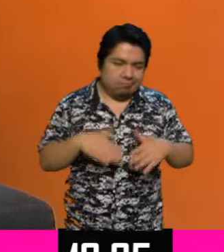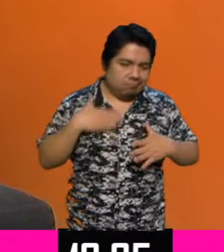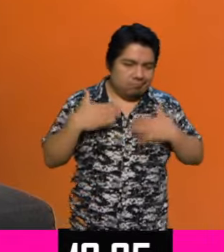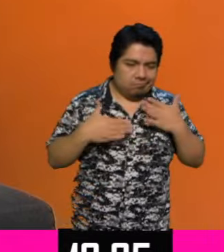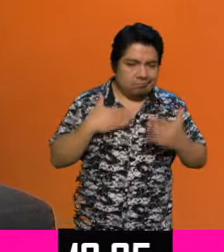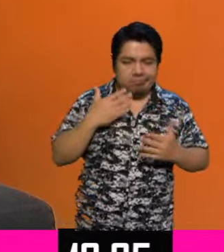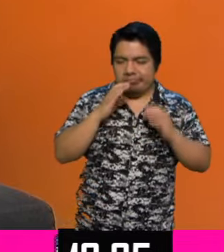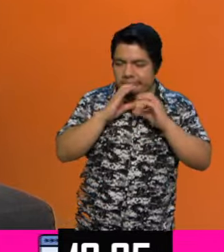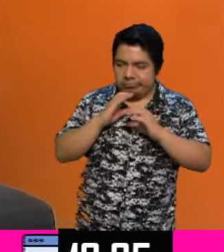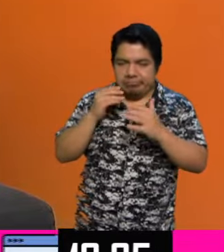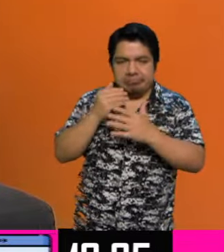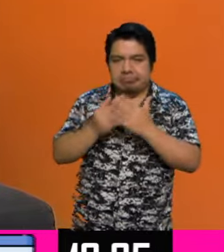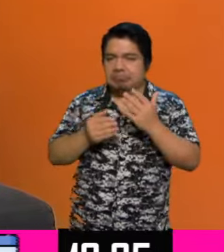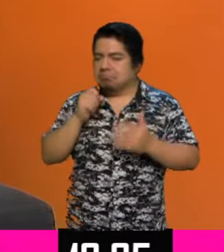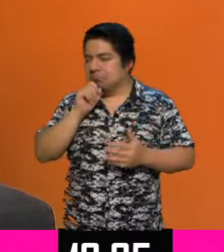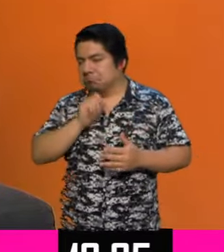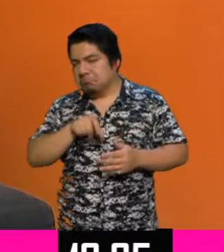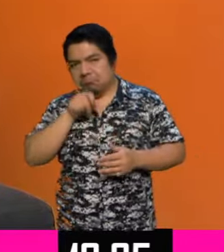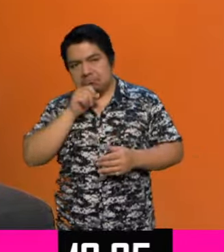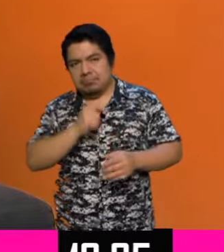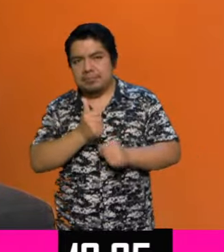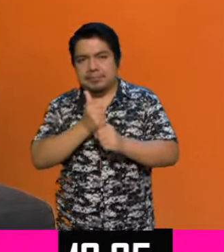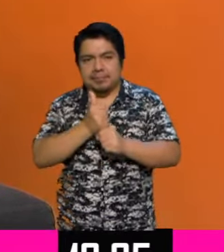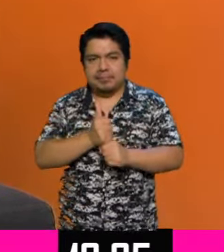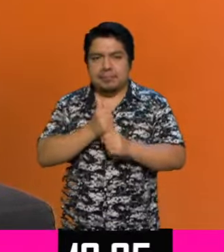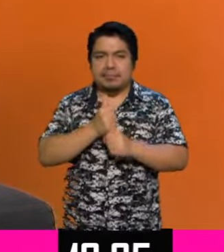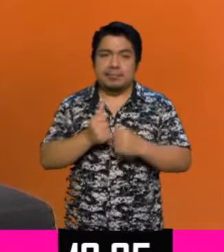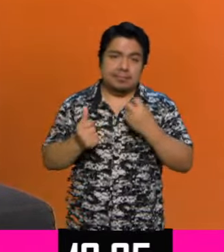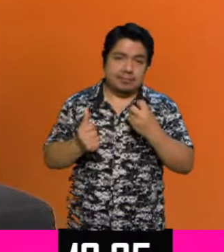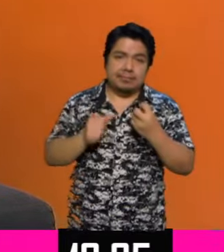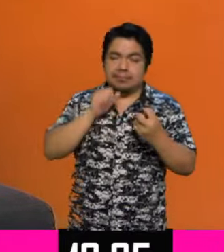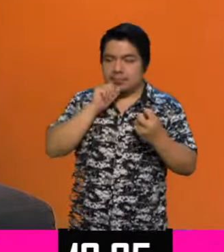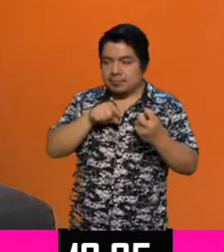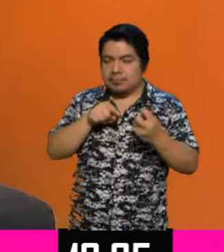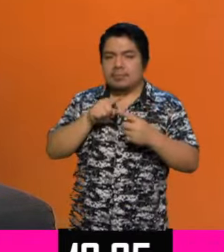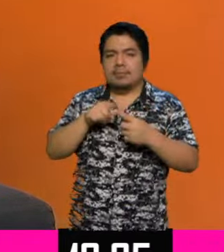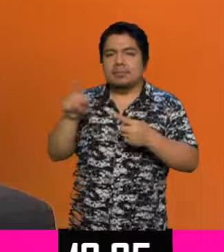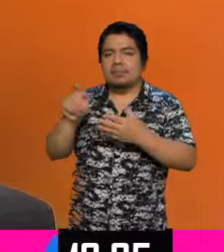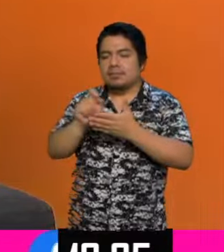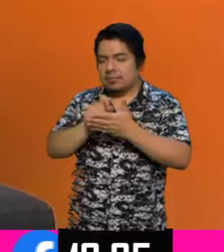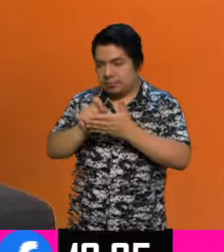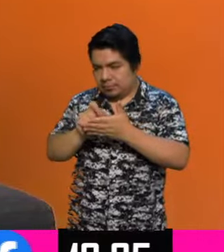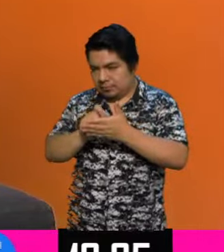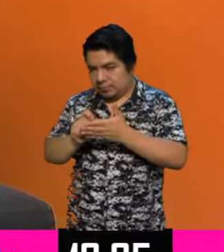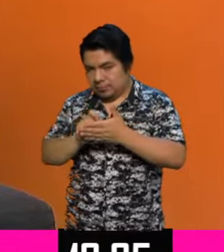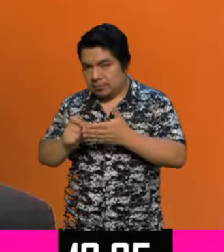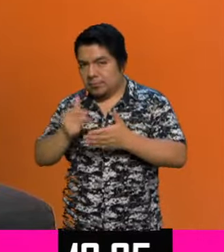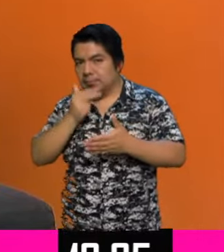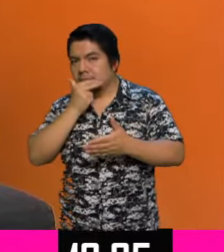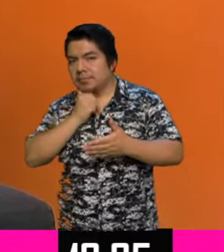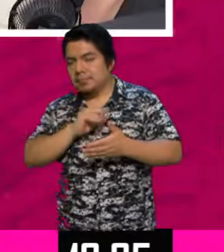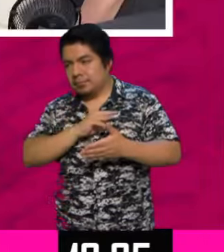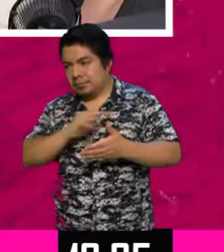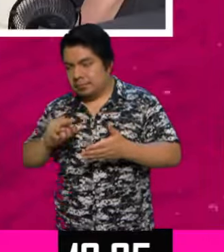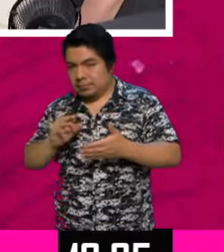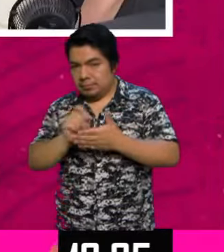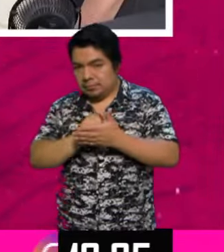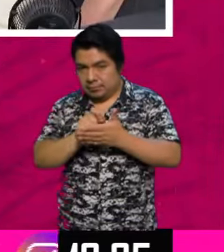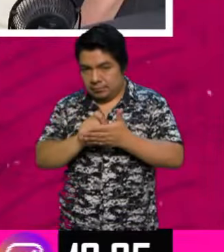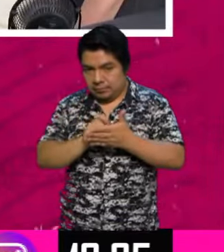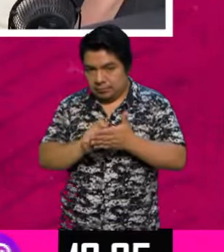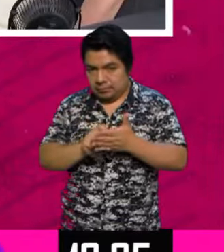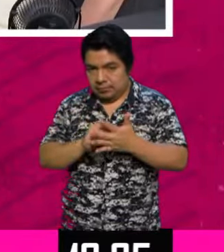con lo que le agarres, mismo. Pero es la misma sufrimiento. Ahora, eso mismo. ¿Quién fue el autor que está escribiendo? Ya puedo yo decir, bueno, ya puede el autor decir que fue a